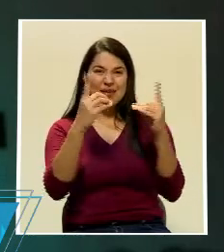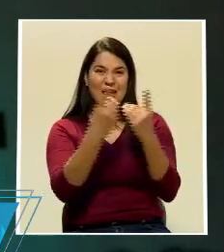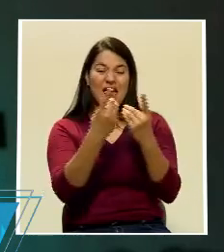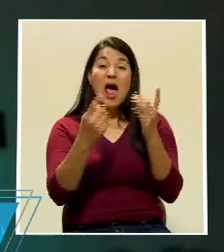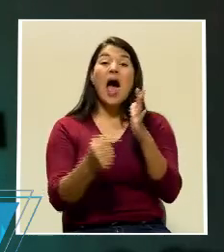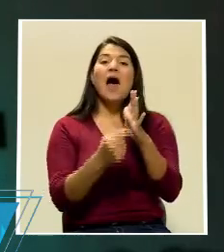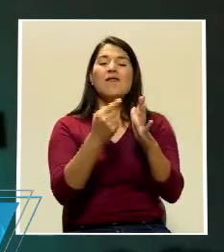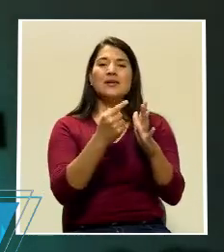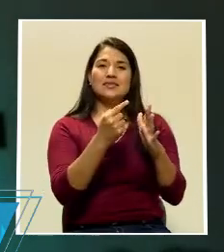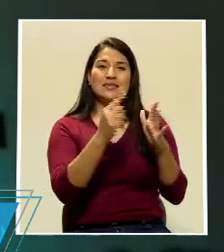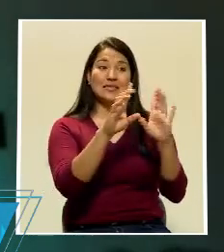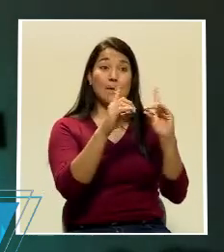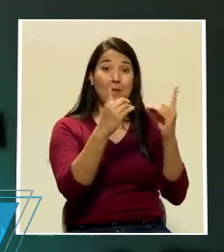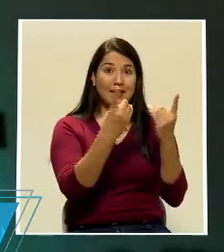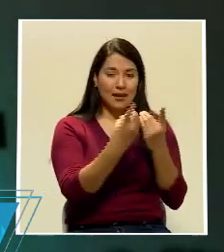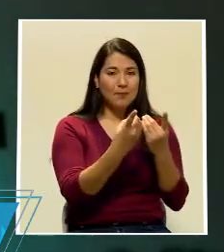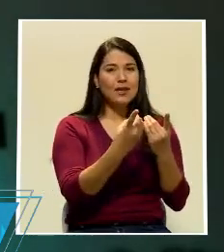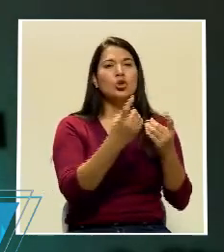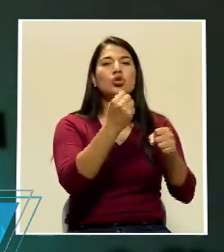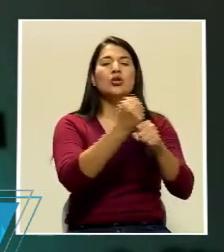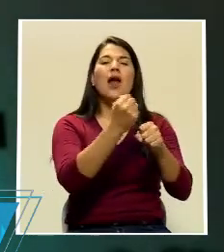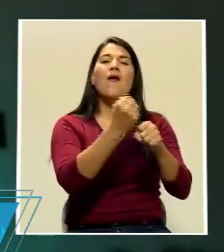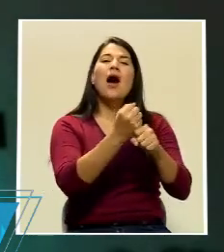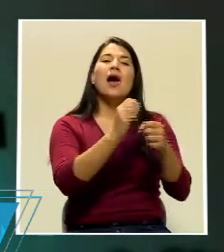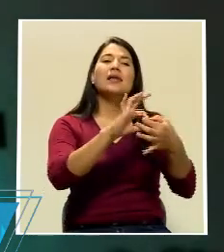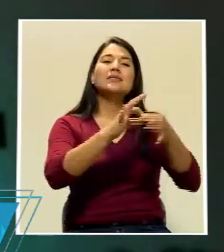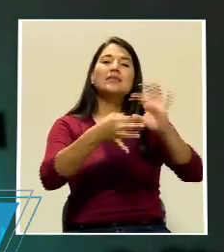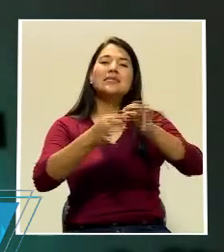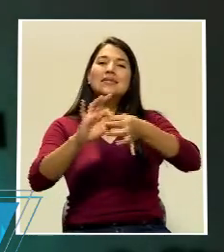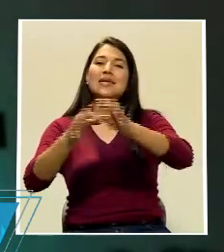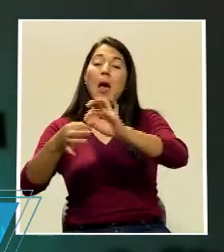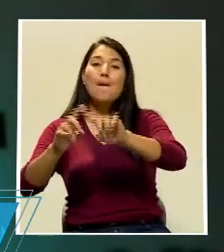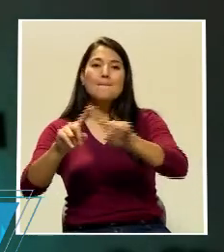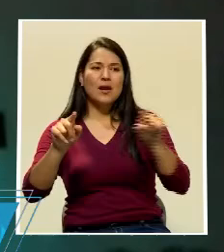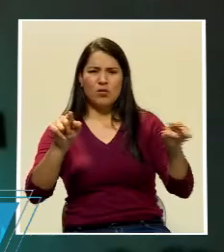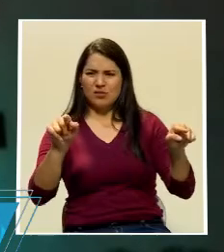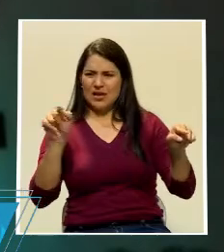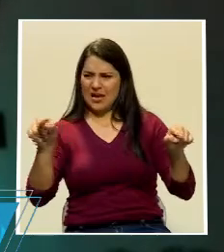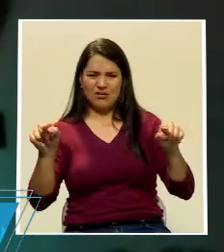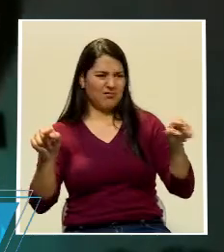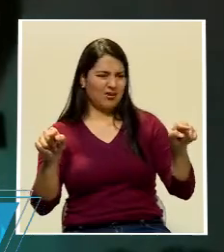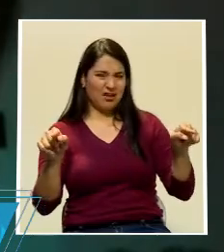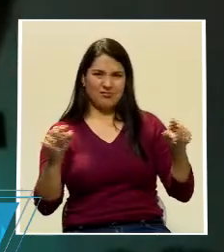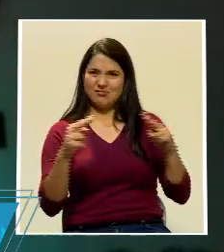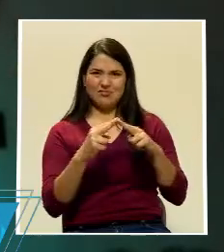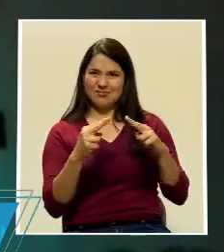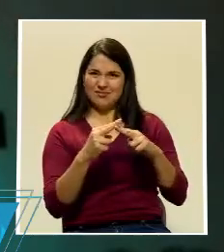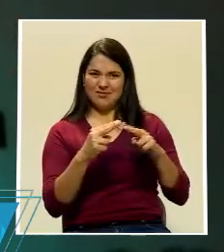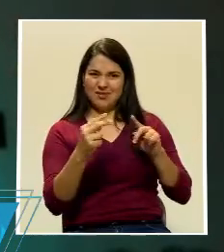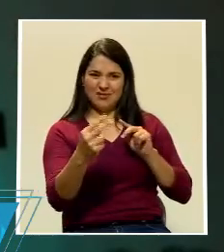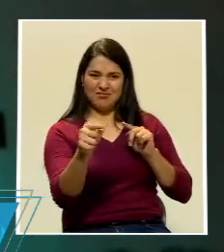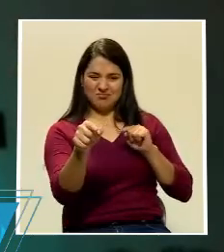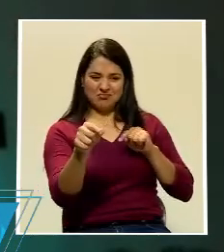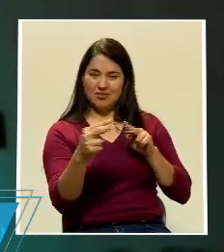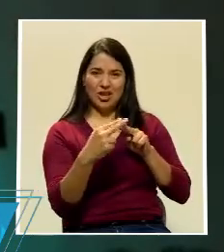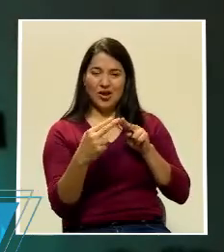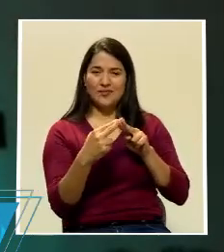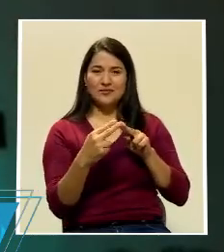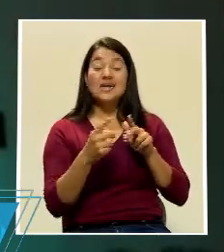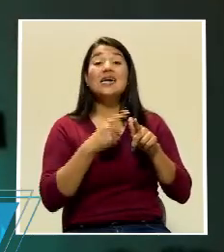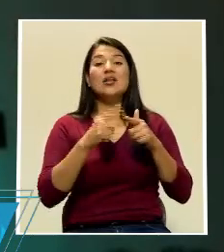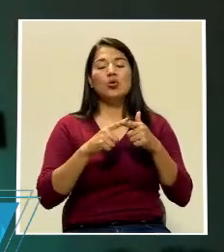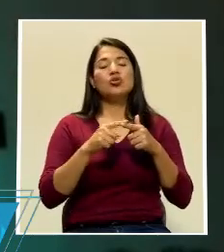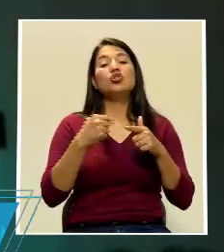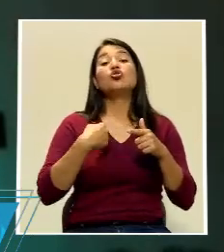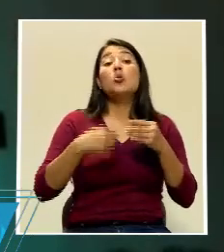trabajan en cadena, trabajan en conjunto, pero no se conocen entre ellos. Entonces, aquí se le da mucho valor a la fotografía o al arte